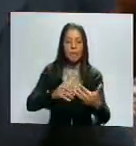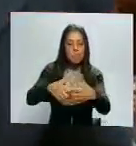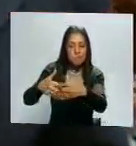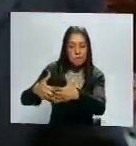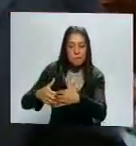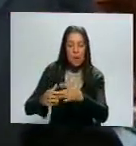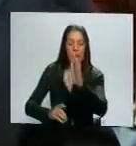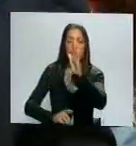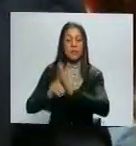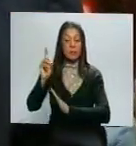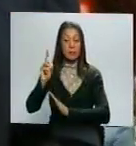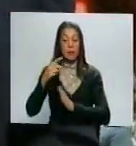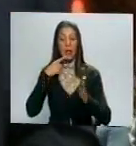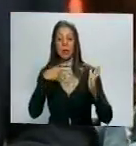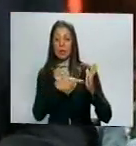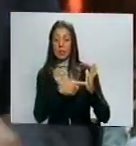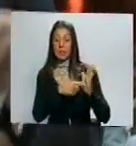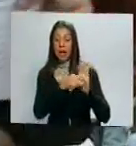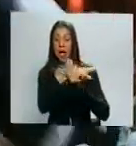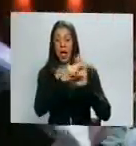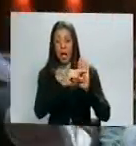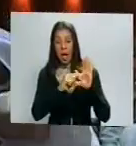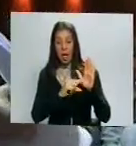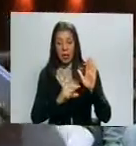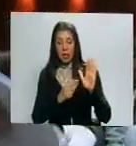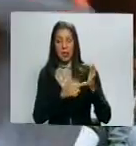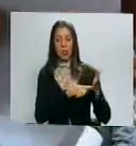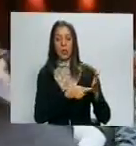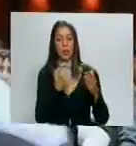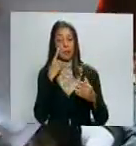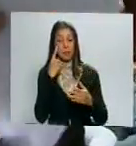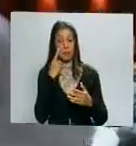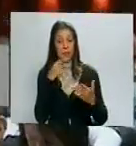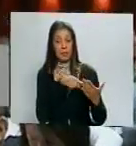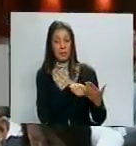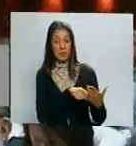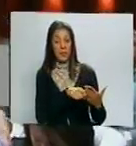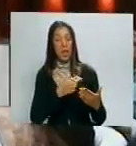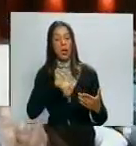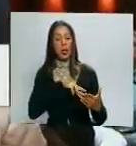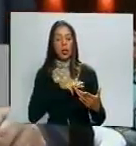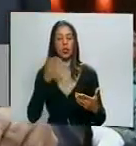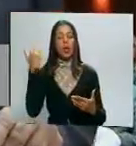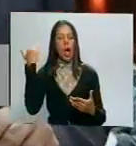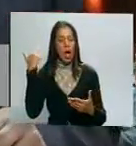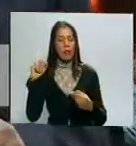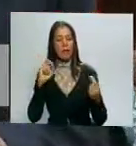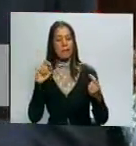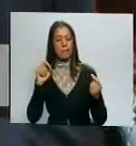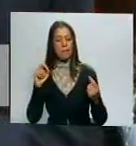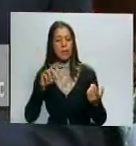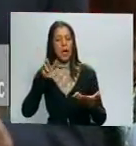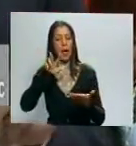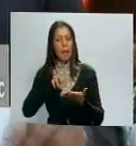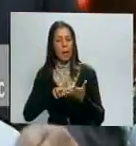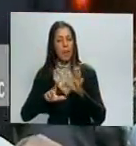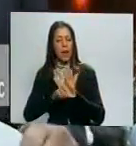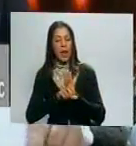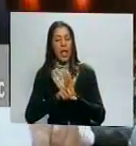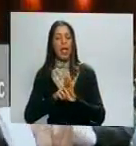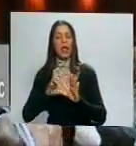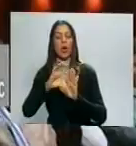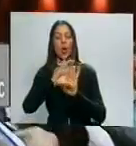el articulado de esta ley. Y fíjense cómo en las leyes que hemos venido aprobando, las leyes constitucionales que hemos